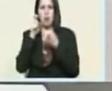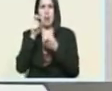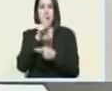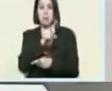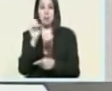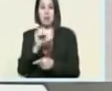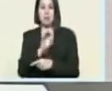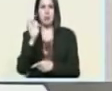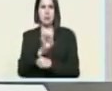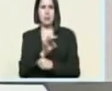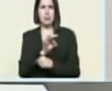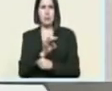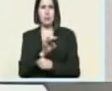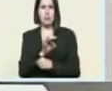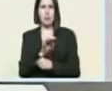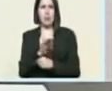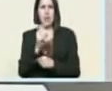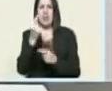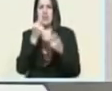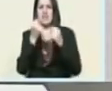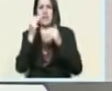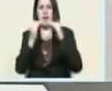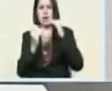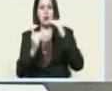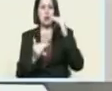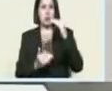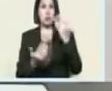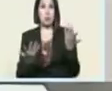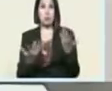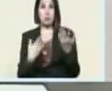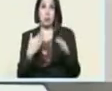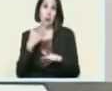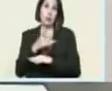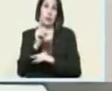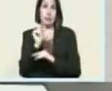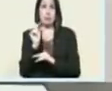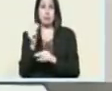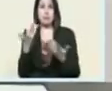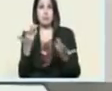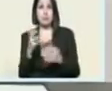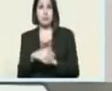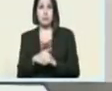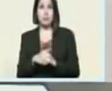era el 20% del salario mínimo, pero la iba a cobrar, pues, 4 churupitos.